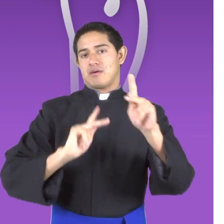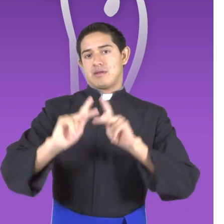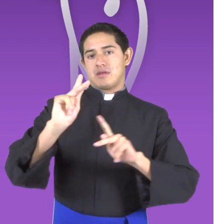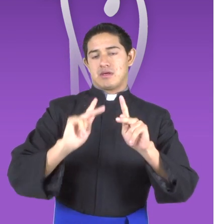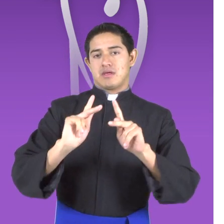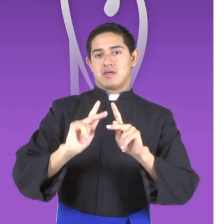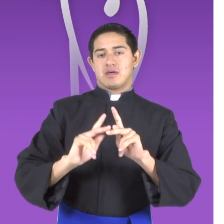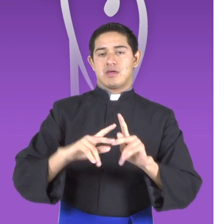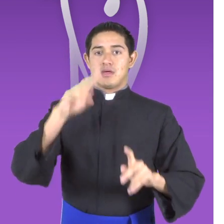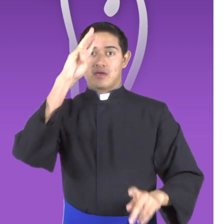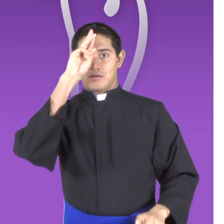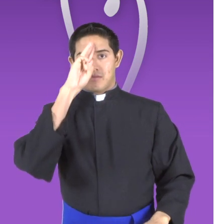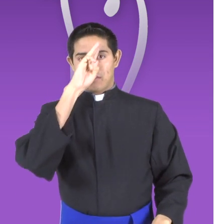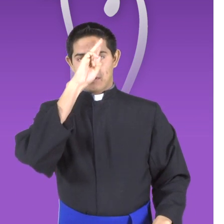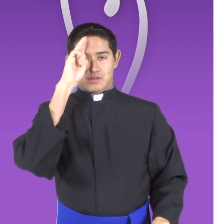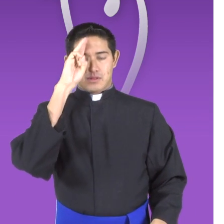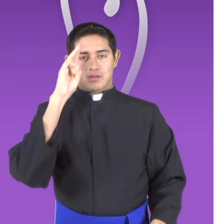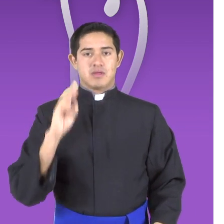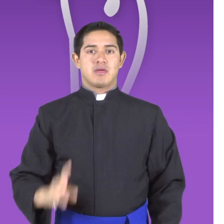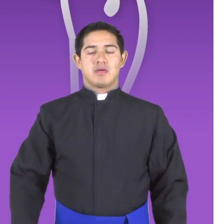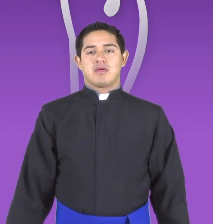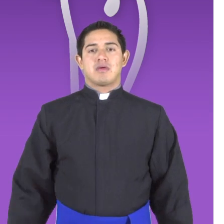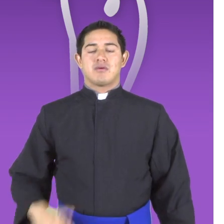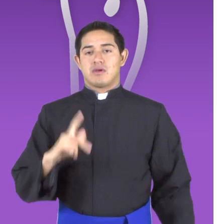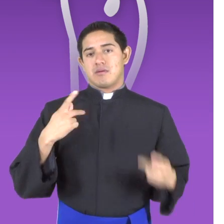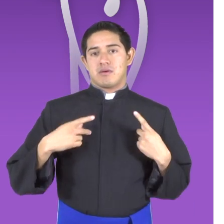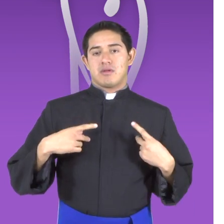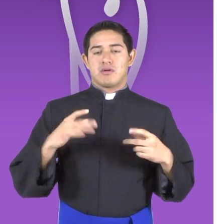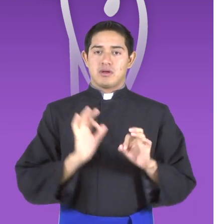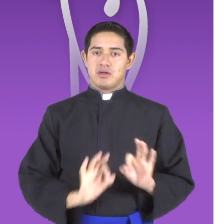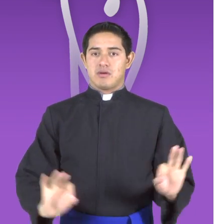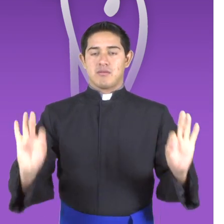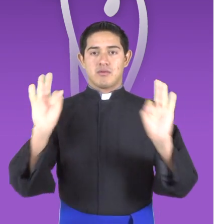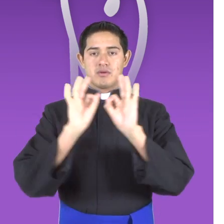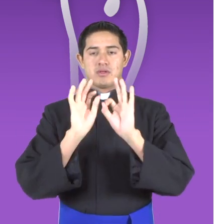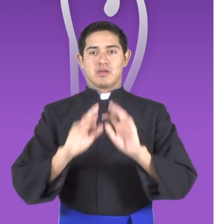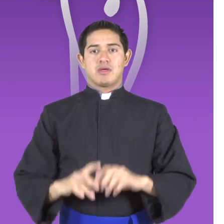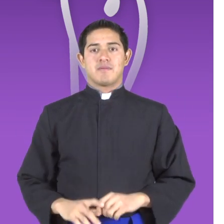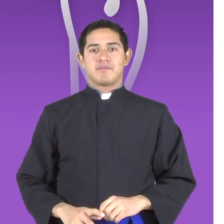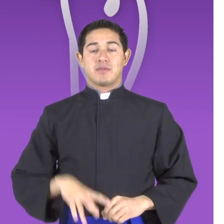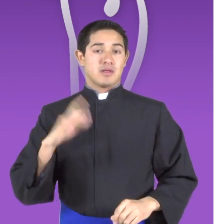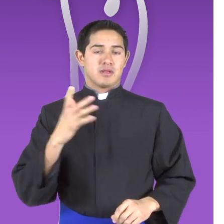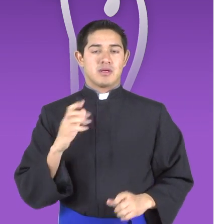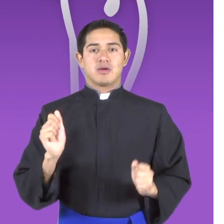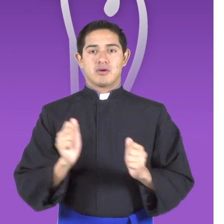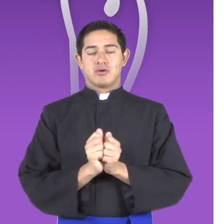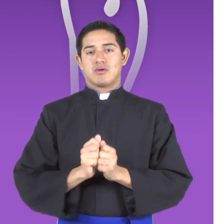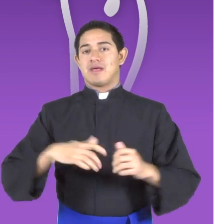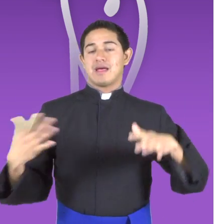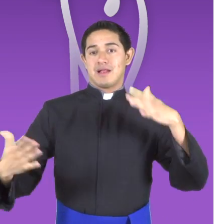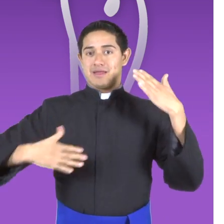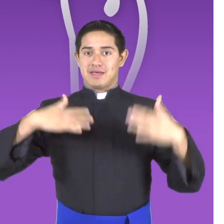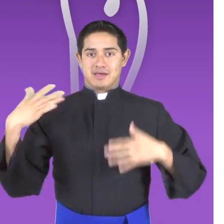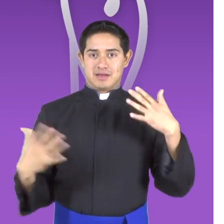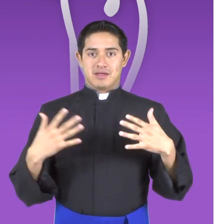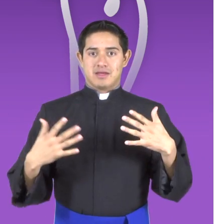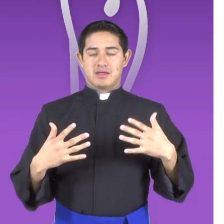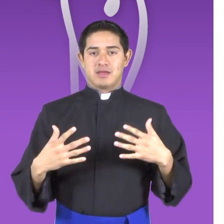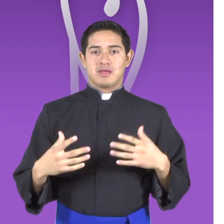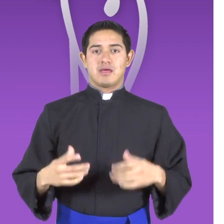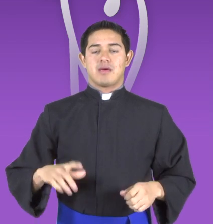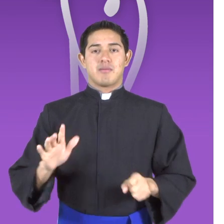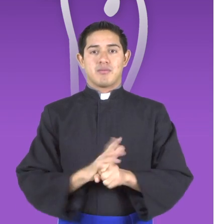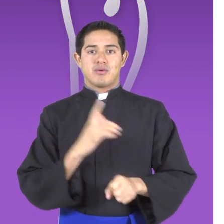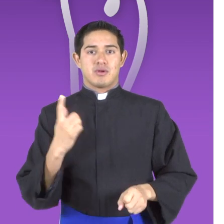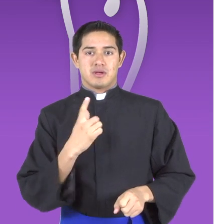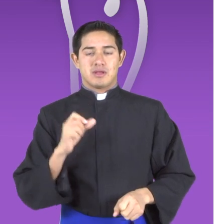Mesías, que era pues una parte de su familia. Y él lo hacía con gran regocijo, lo hacía con gran entusiasmo, que él